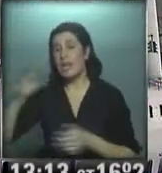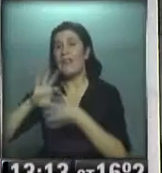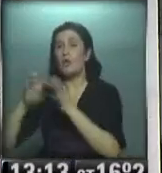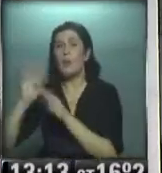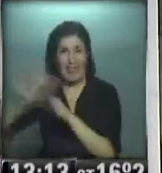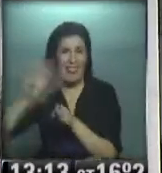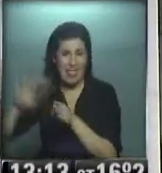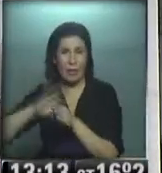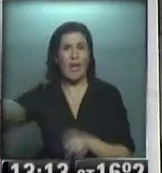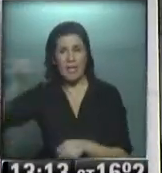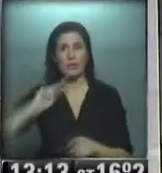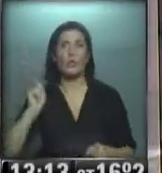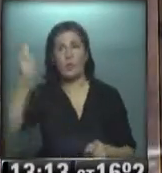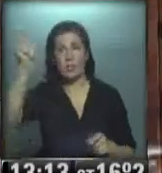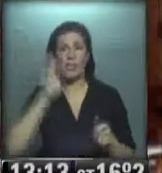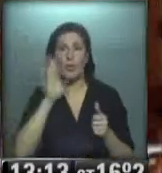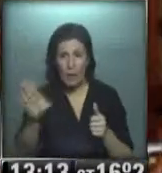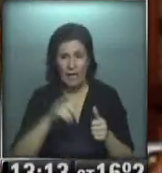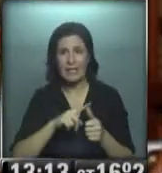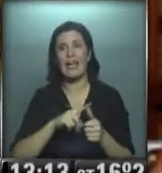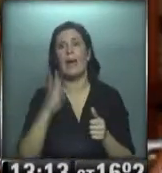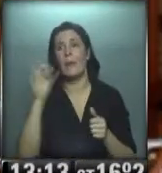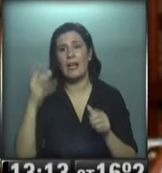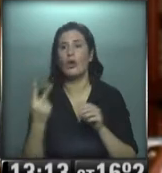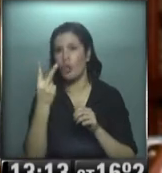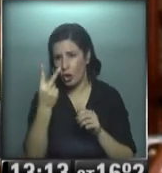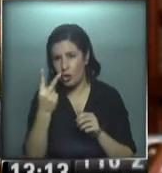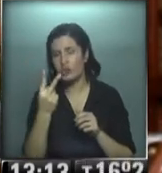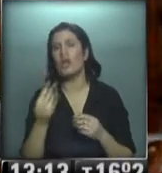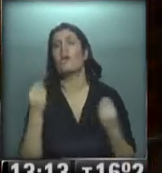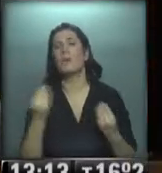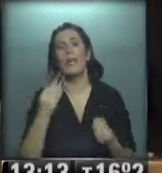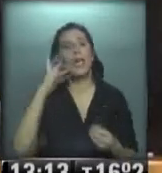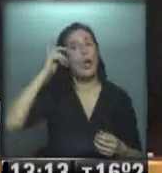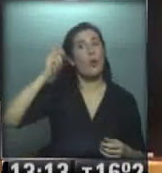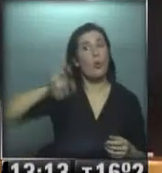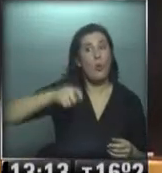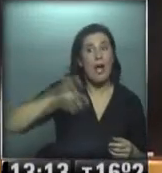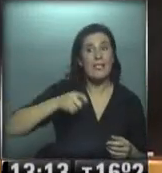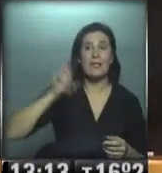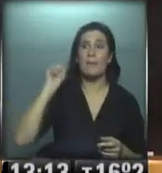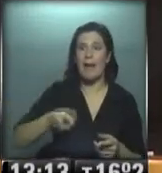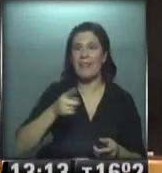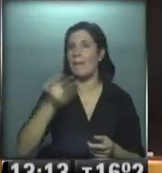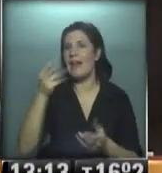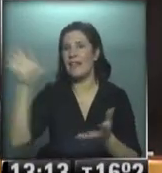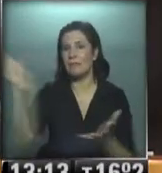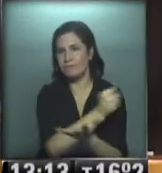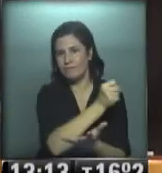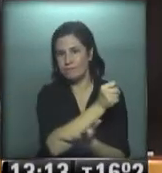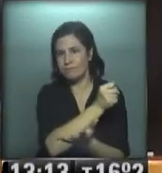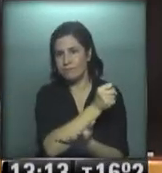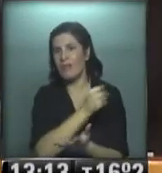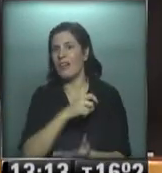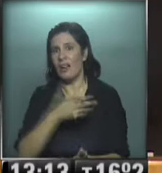bélgica euro clear y al bank of new york-mellon de bruselas por la decisión del juez griesa que impidió el cobro de los intereses que la